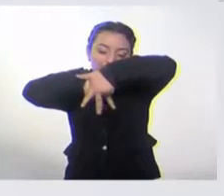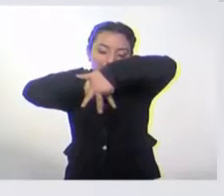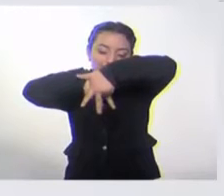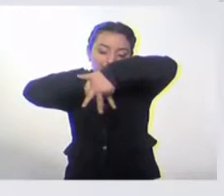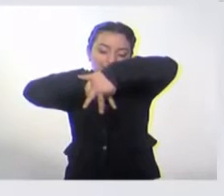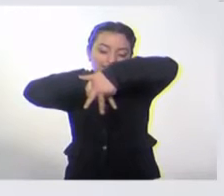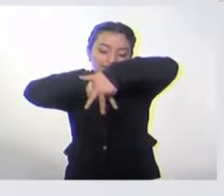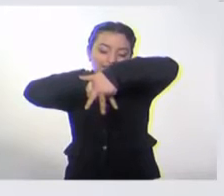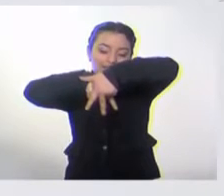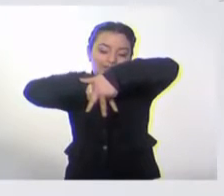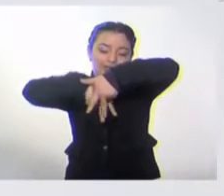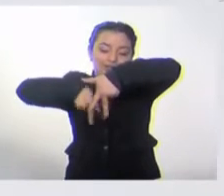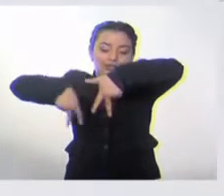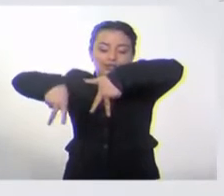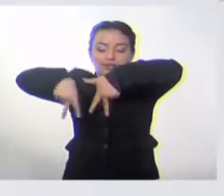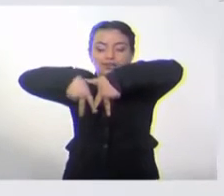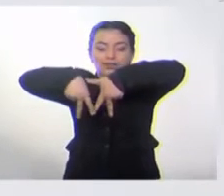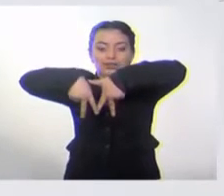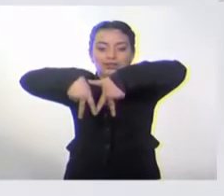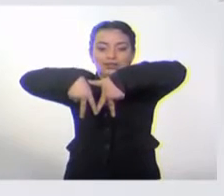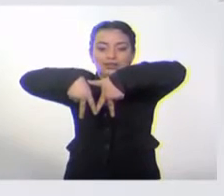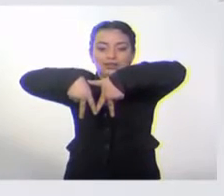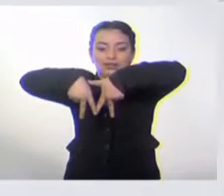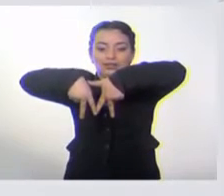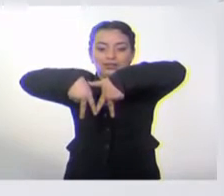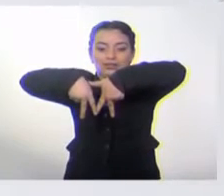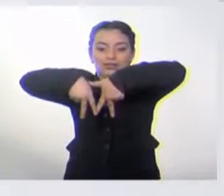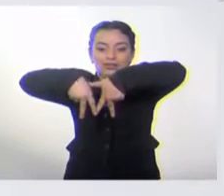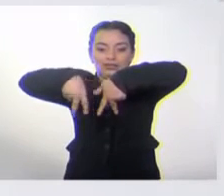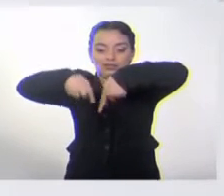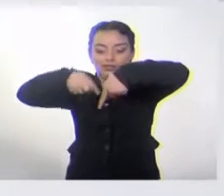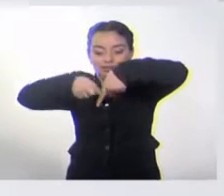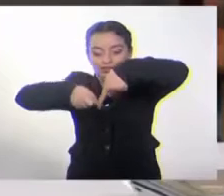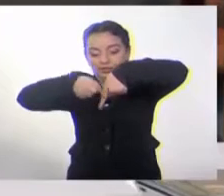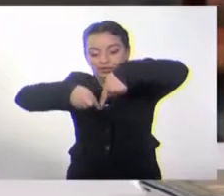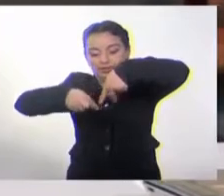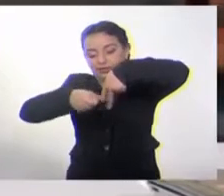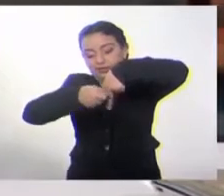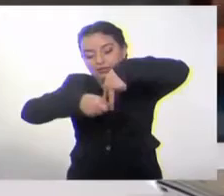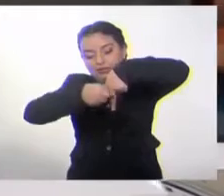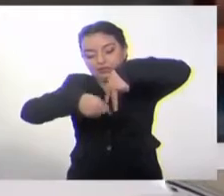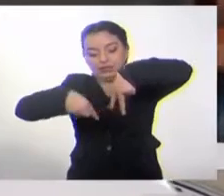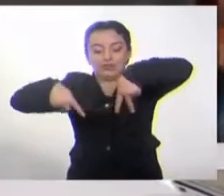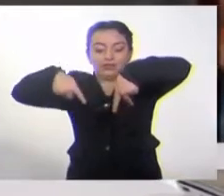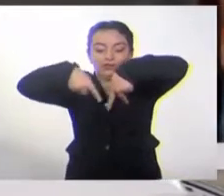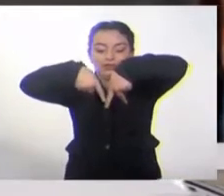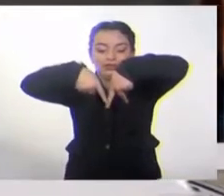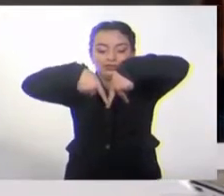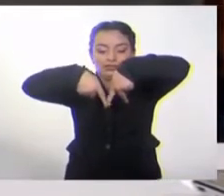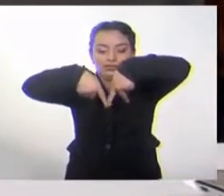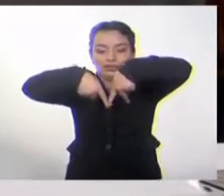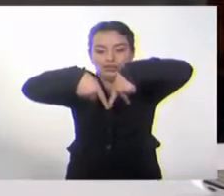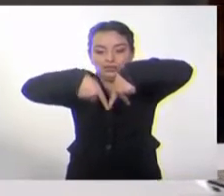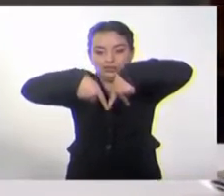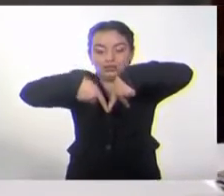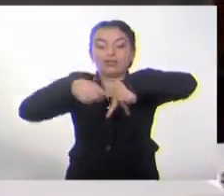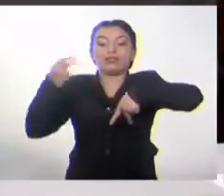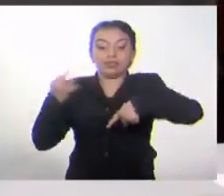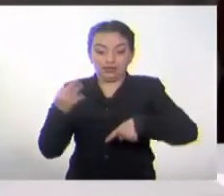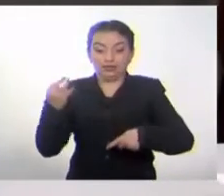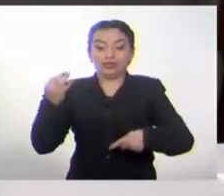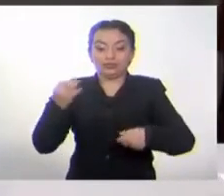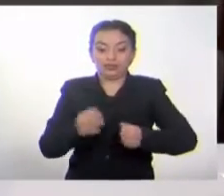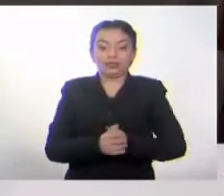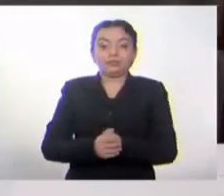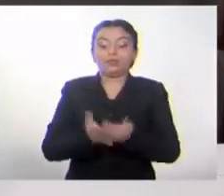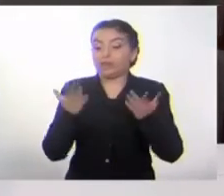el anterior es donde inicia el siguiente LED. Ahora ya tenemos un arreglo en serie,